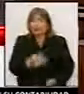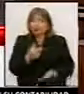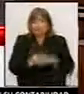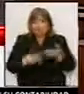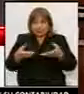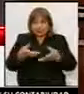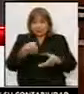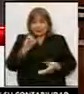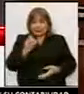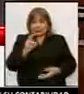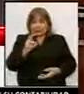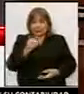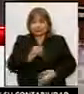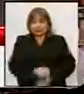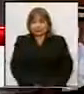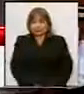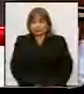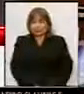crédito.